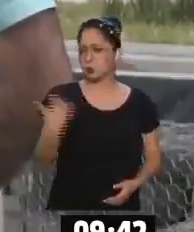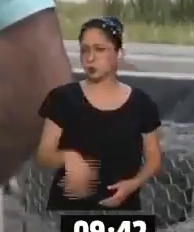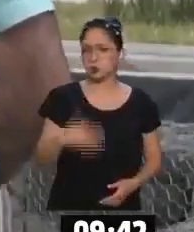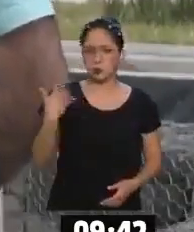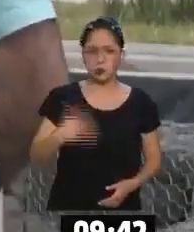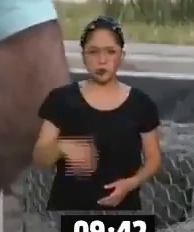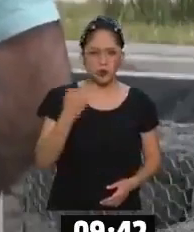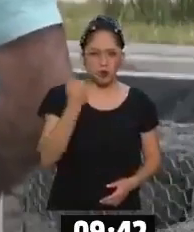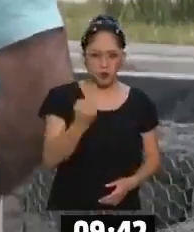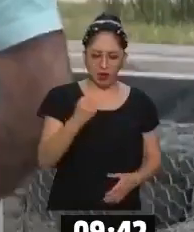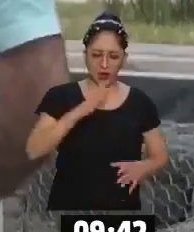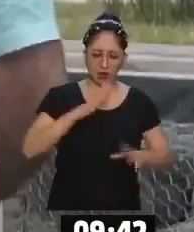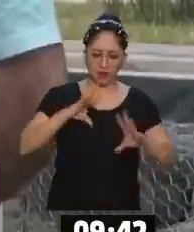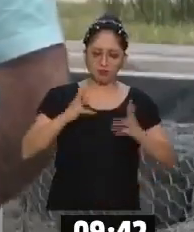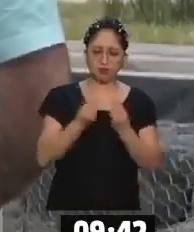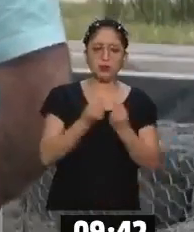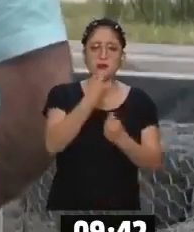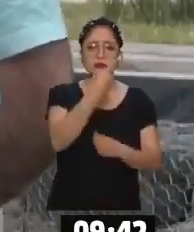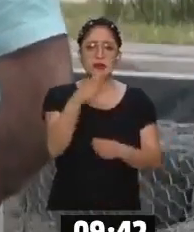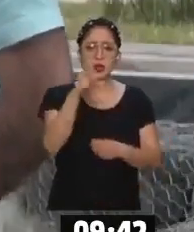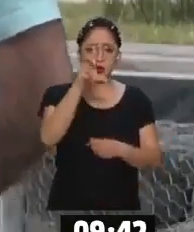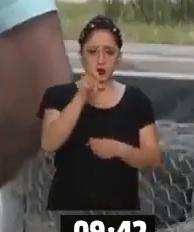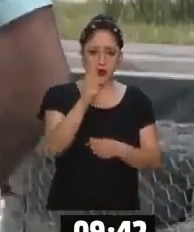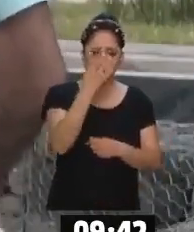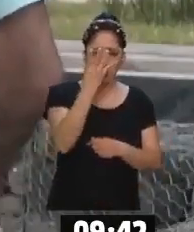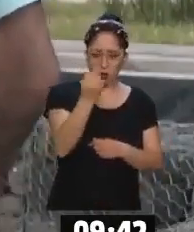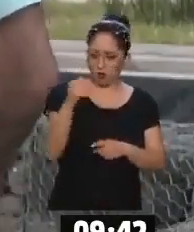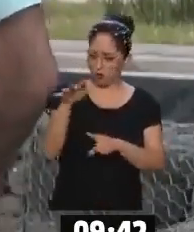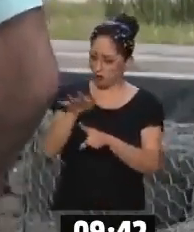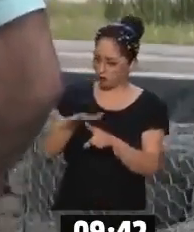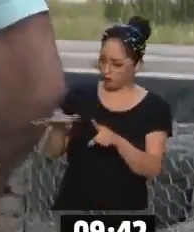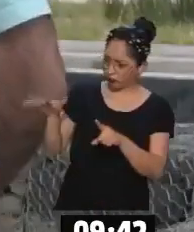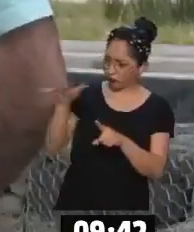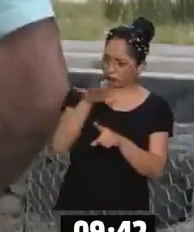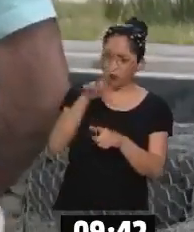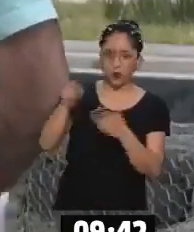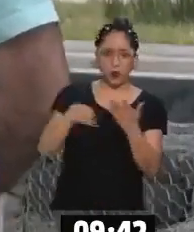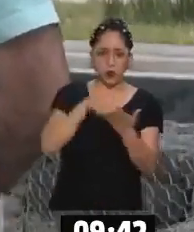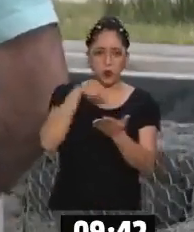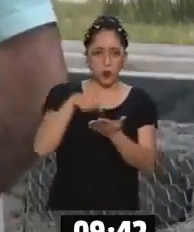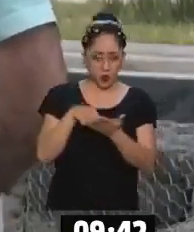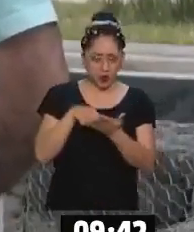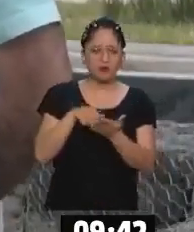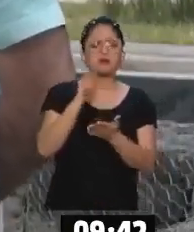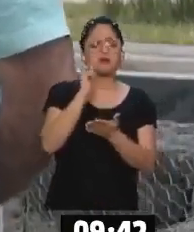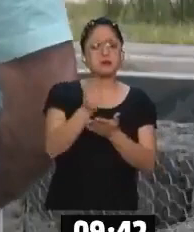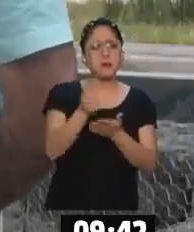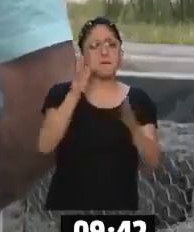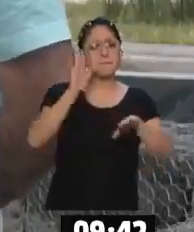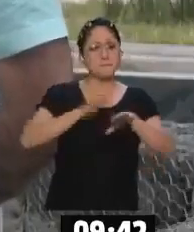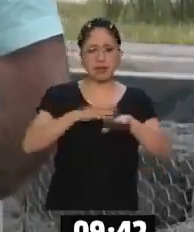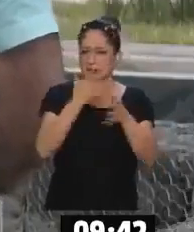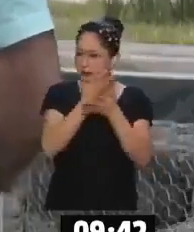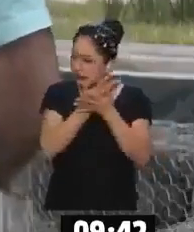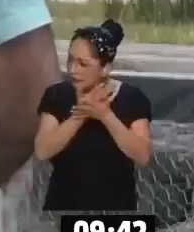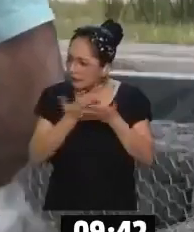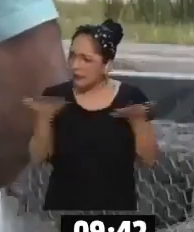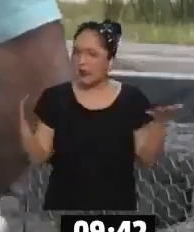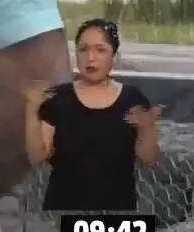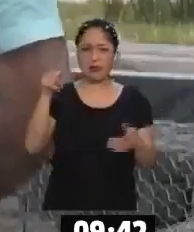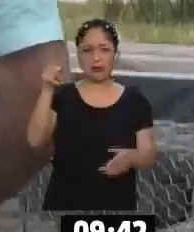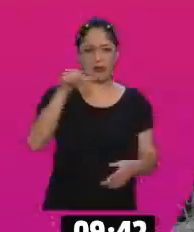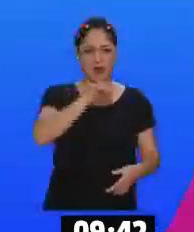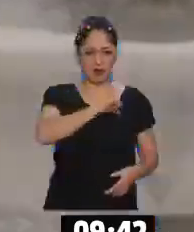tiene 139 hectáreas. Se convierte en el espacio público más grande de la Alcaldía de